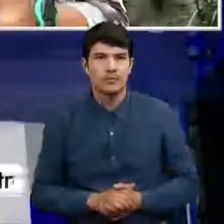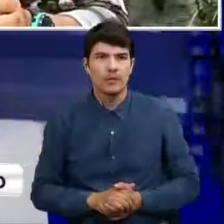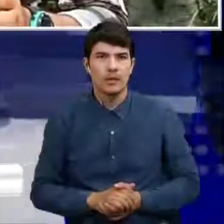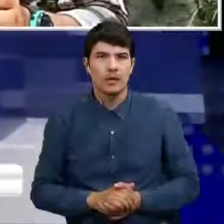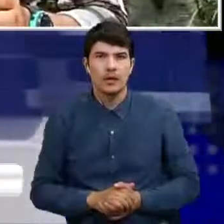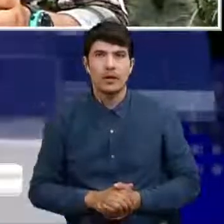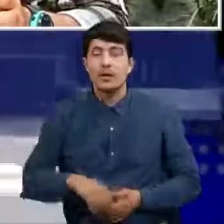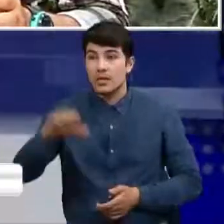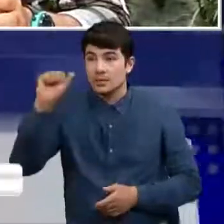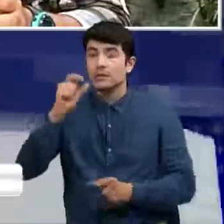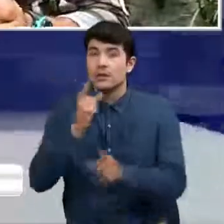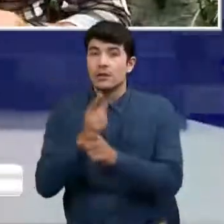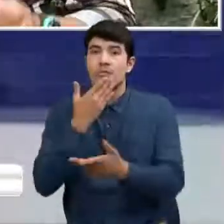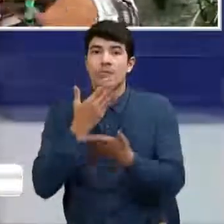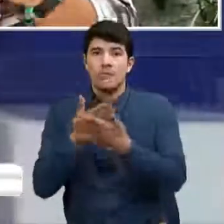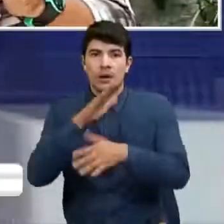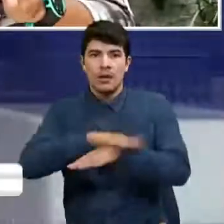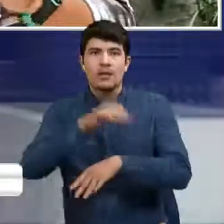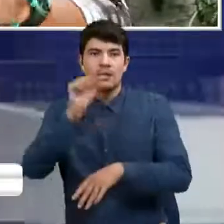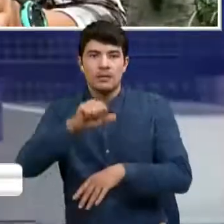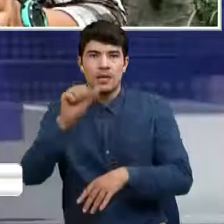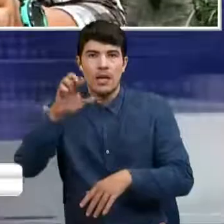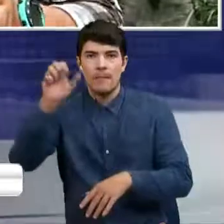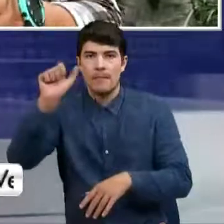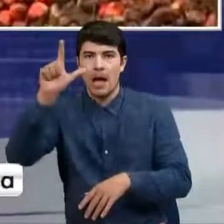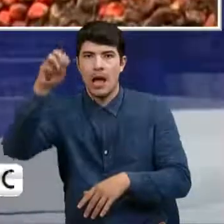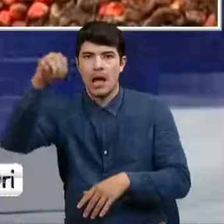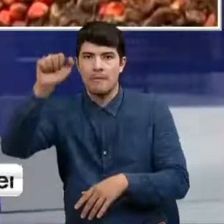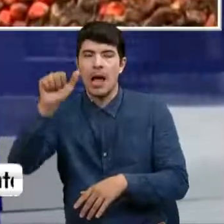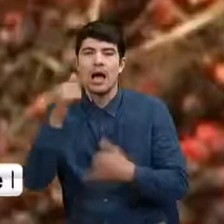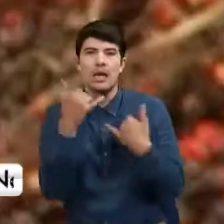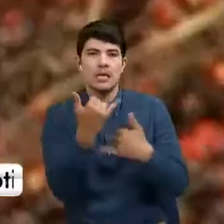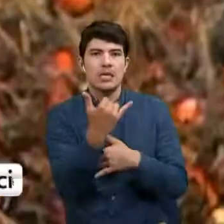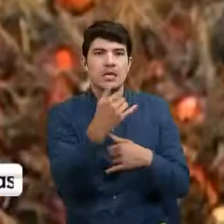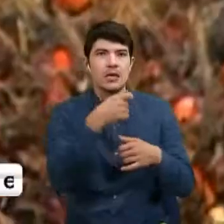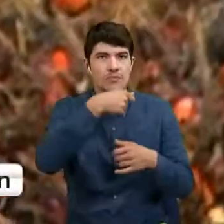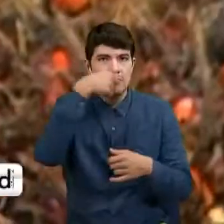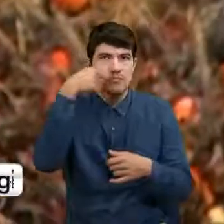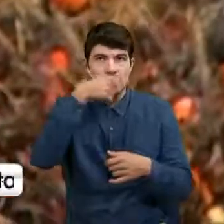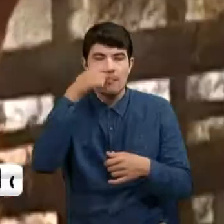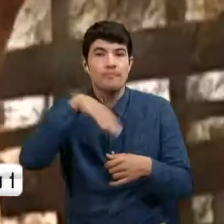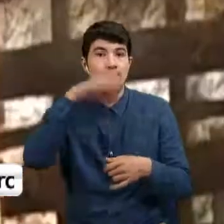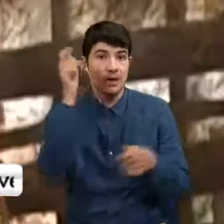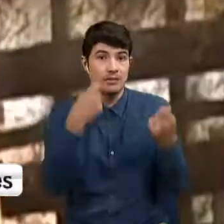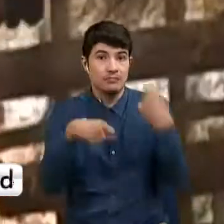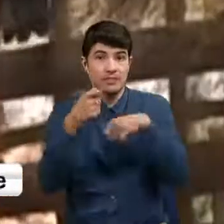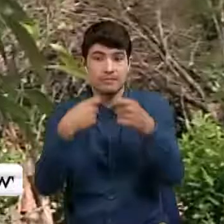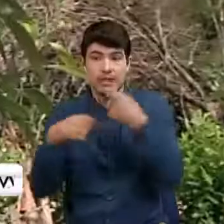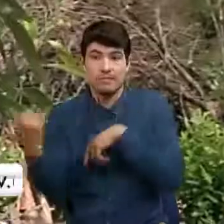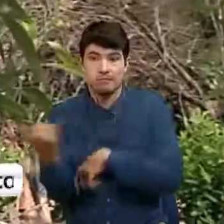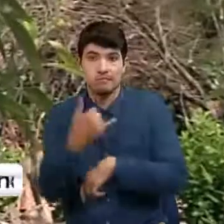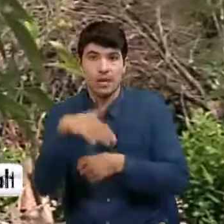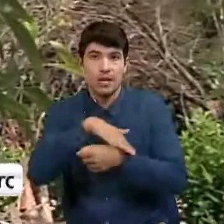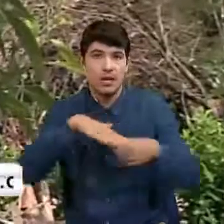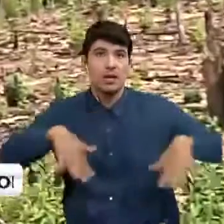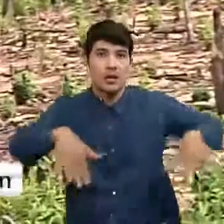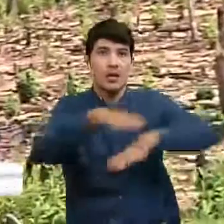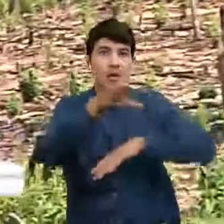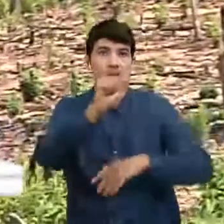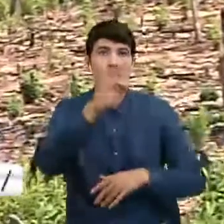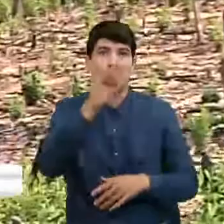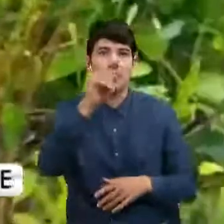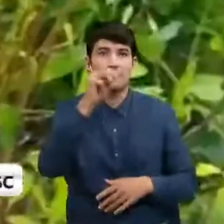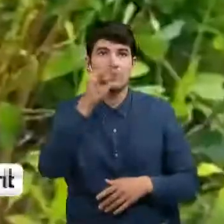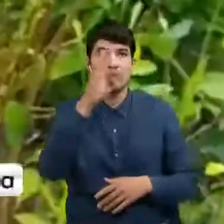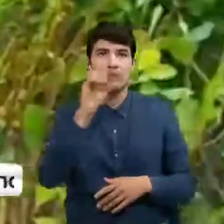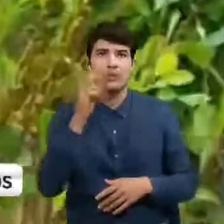así es compañeros muy buenas tardes palma y coca son los productos que más se ven en la zona del catatumbo aunque se ve con escepticismo que